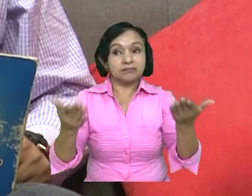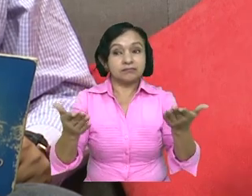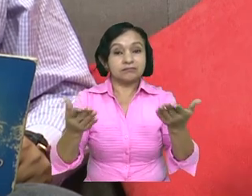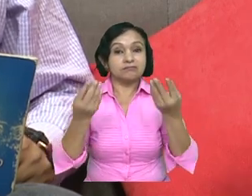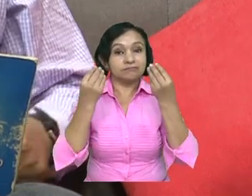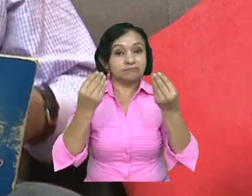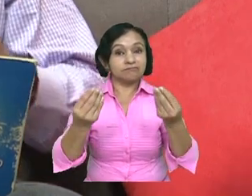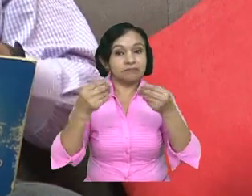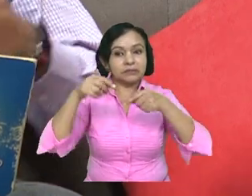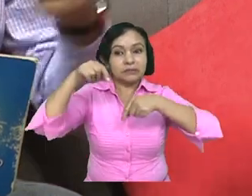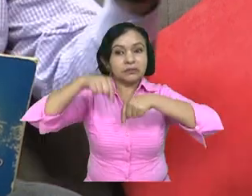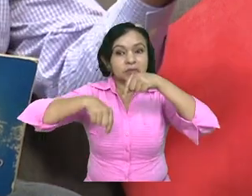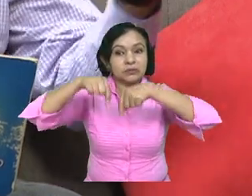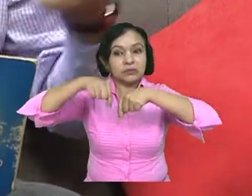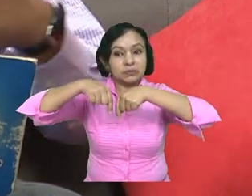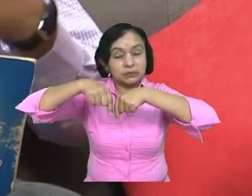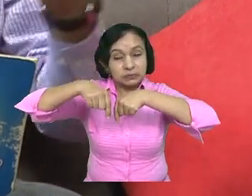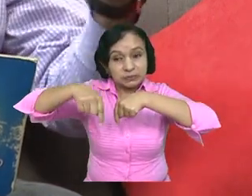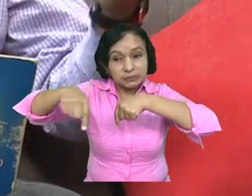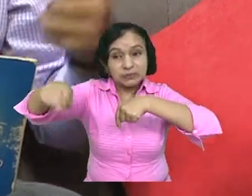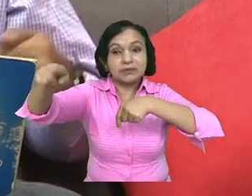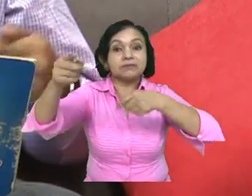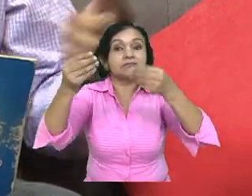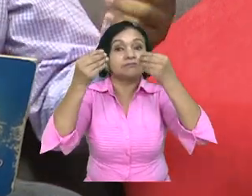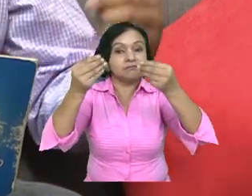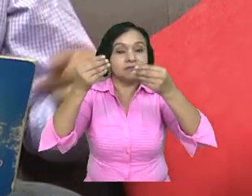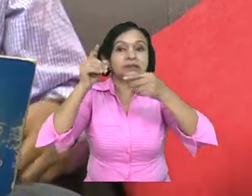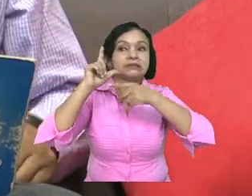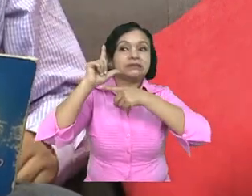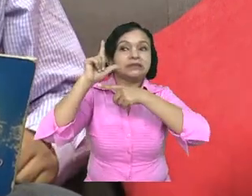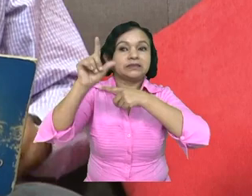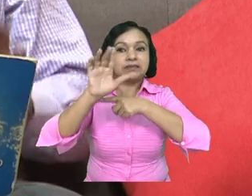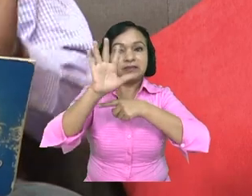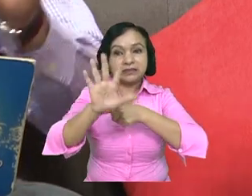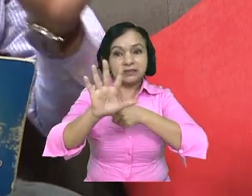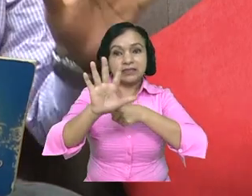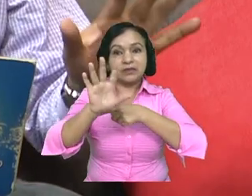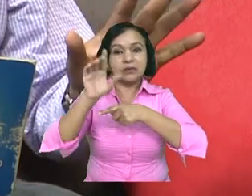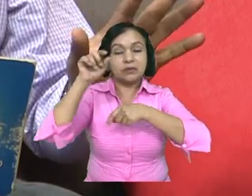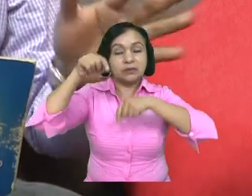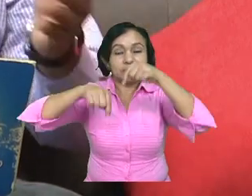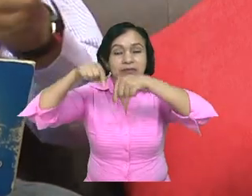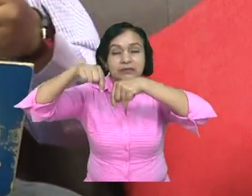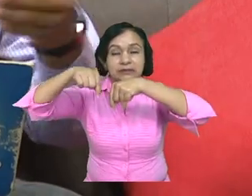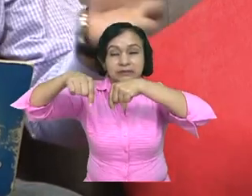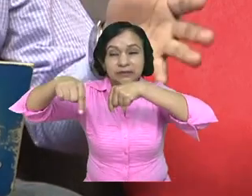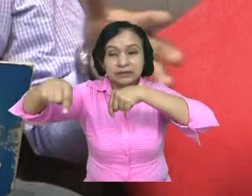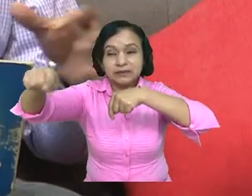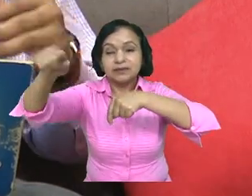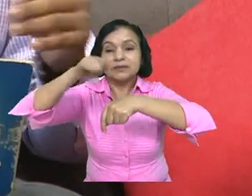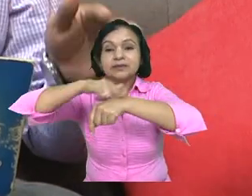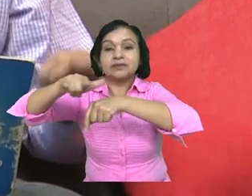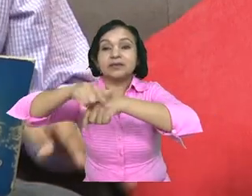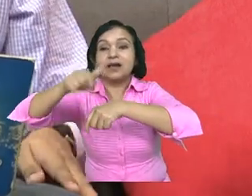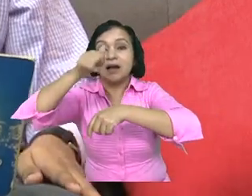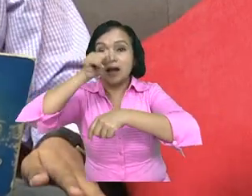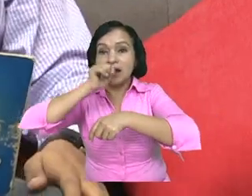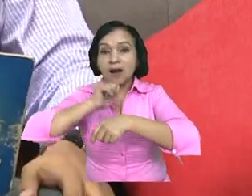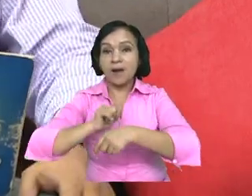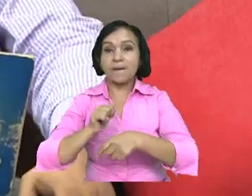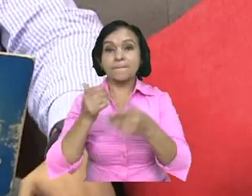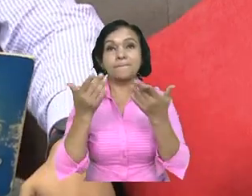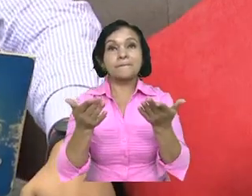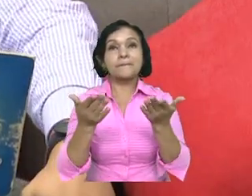eran bastante, bastante largos, casi 10 kilómetros, 5 kilómetros algunos. No todos, obviamente, pero sí hay unas